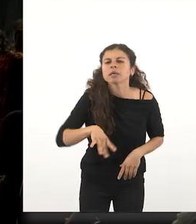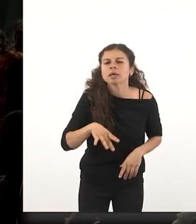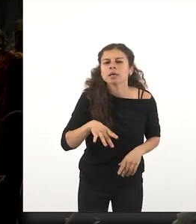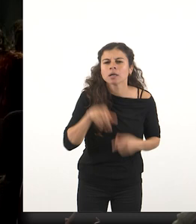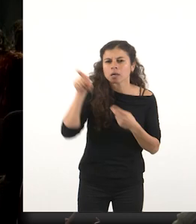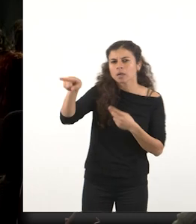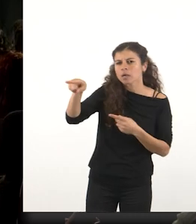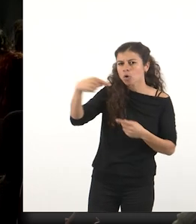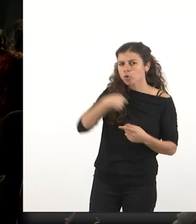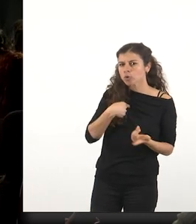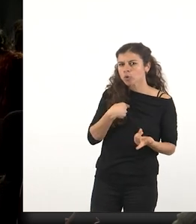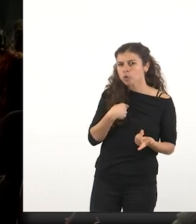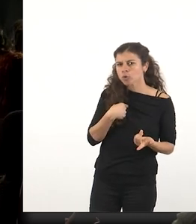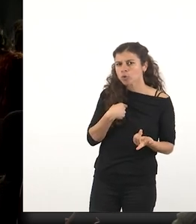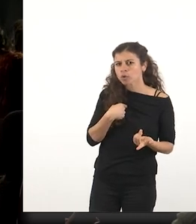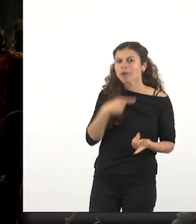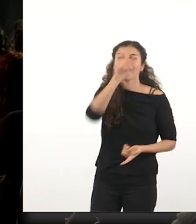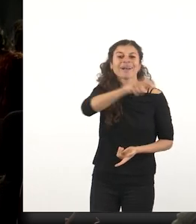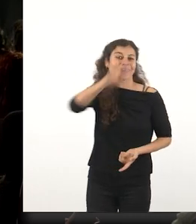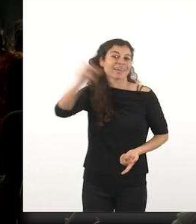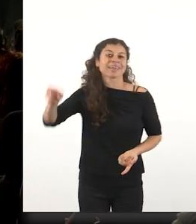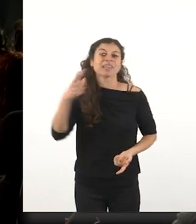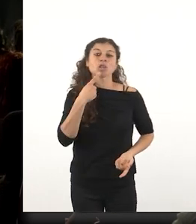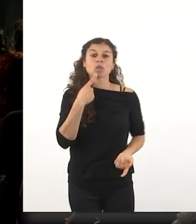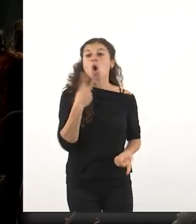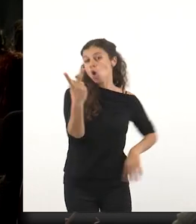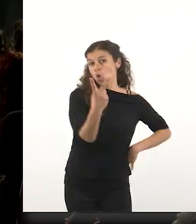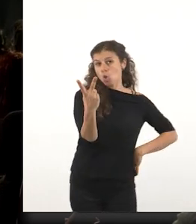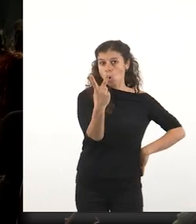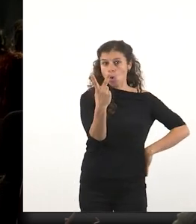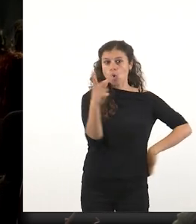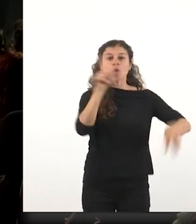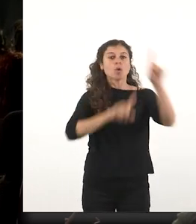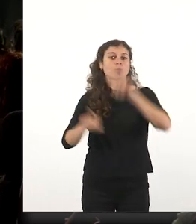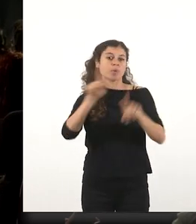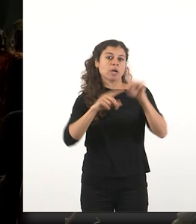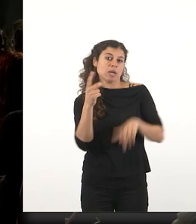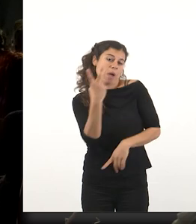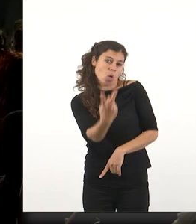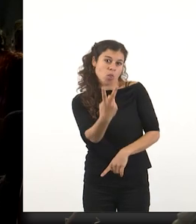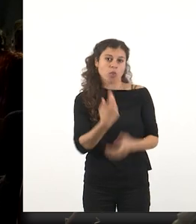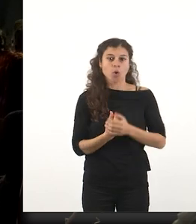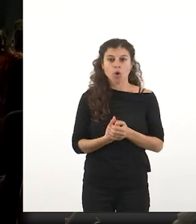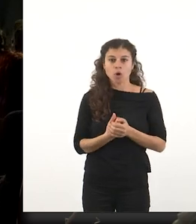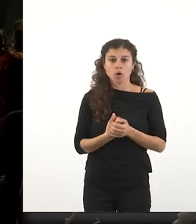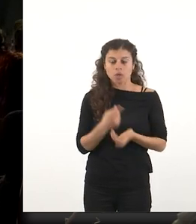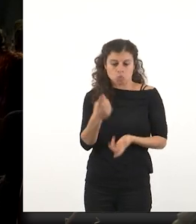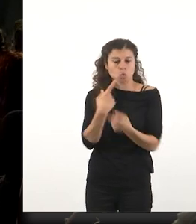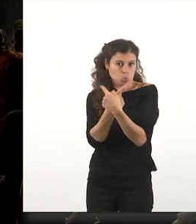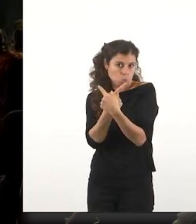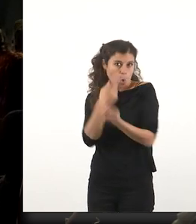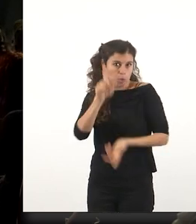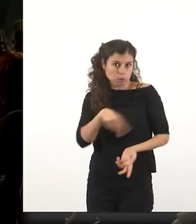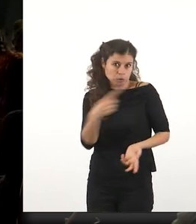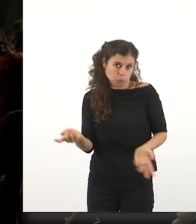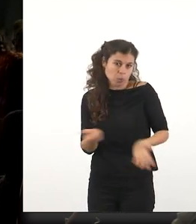yo? La gente dice... Los dos, hija. Dos no se acuestan si uno no quiere. Es tu novio, pues también tendrás un